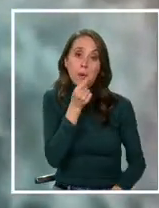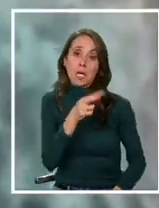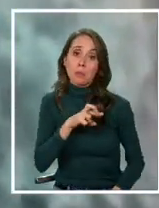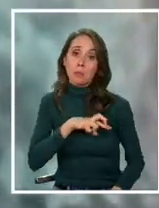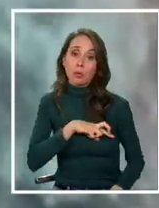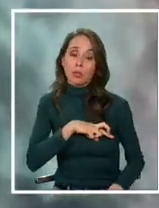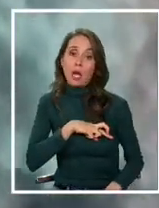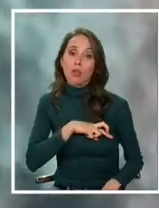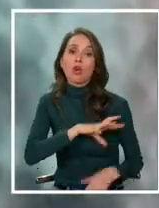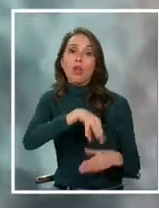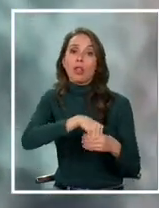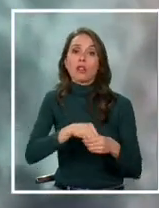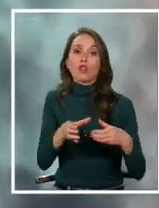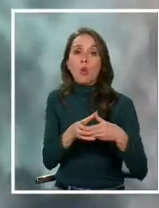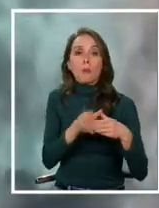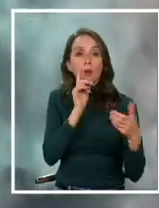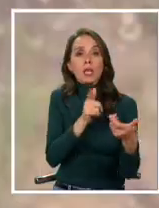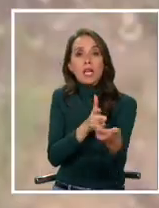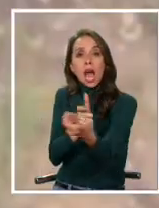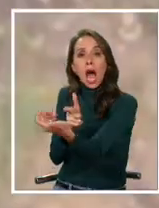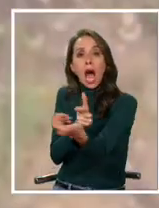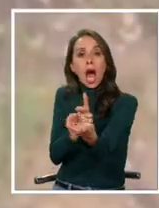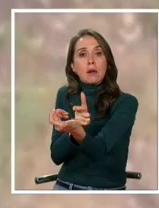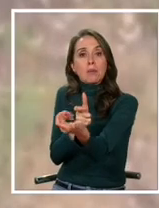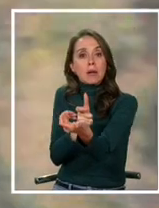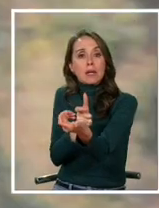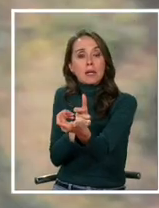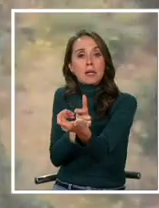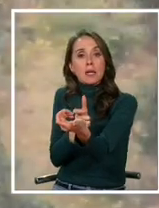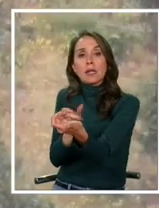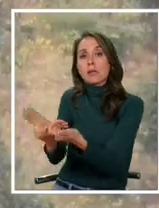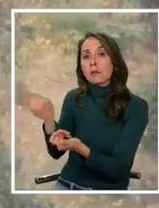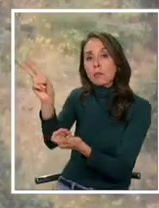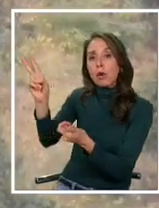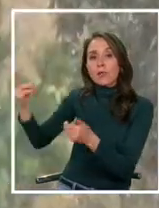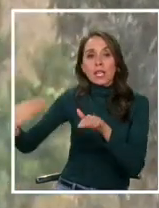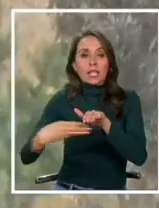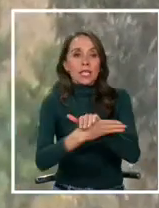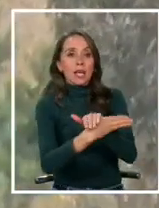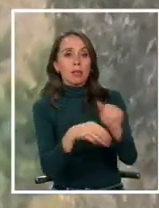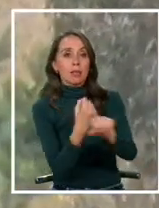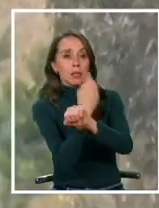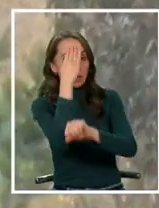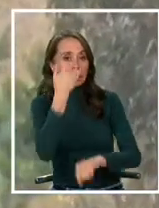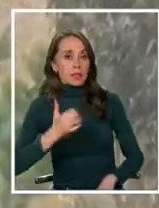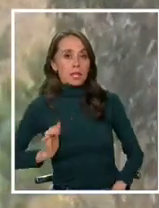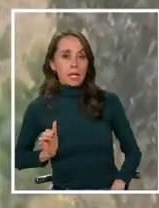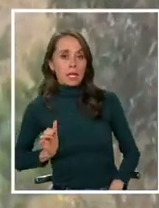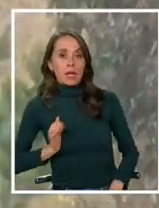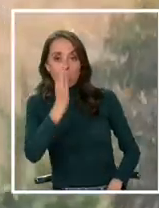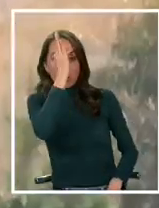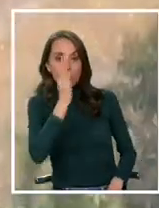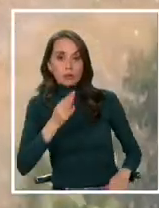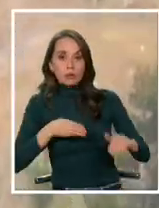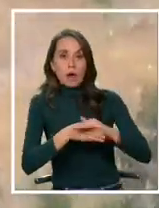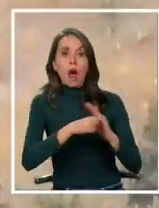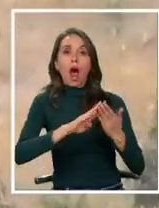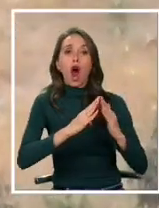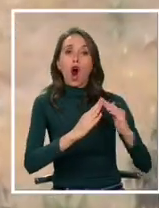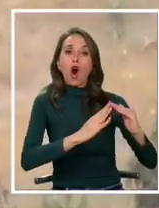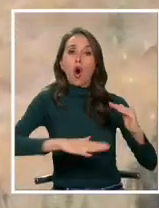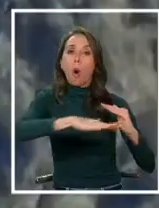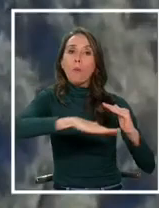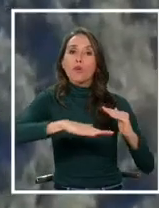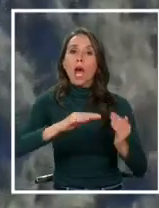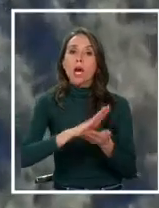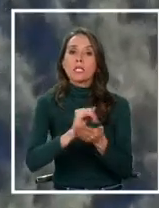forma parte de un grupo armado cuyo objetivo principal es impedir el ingreso de las policías a la comunidad chacaico de la comuna de